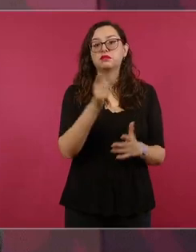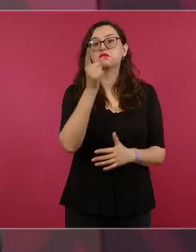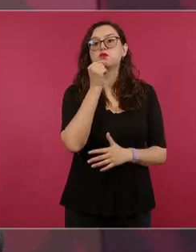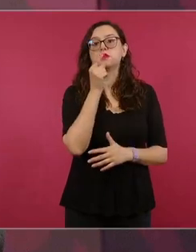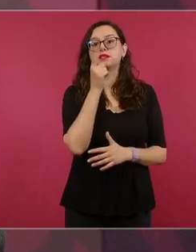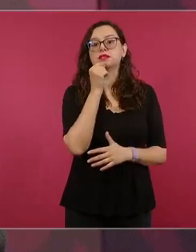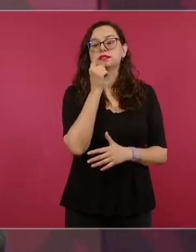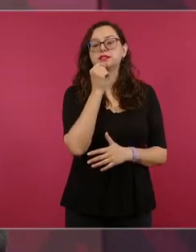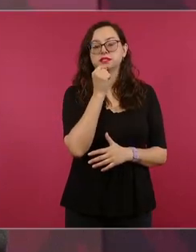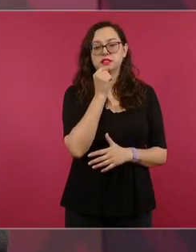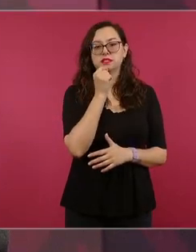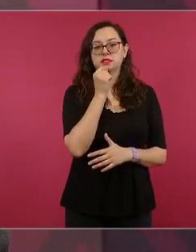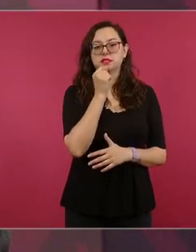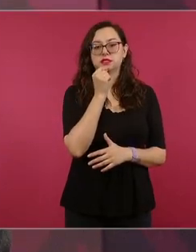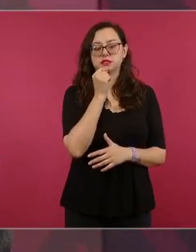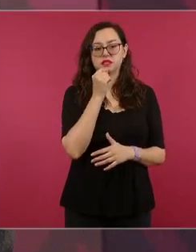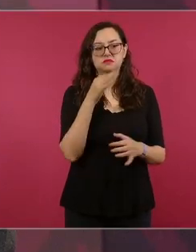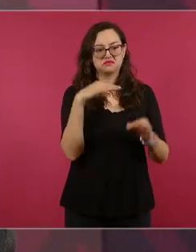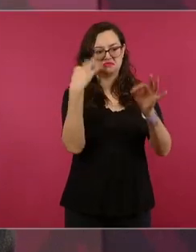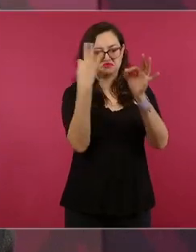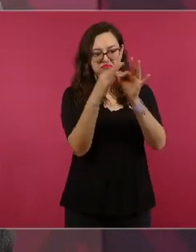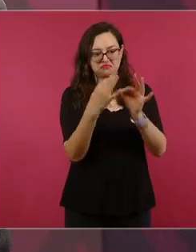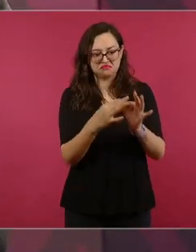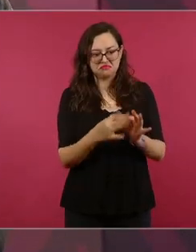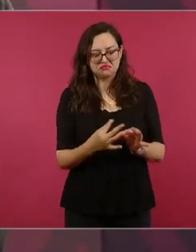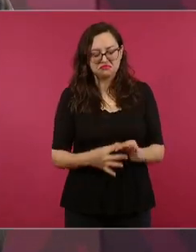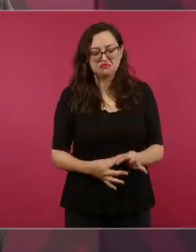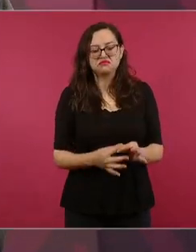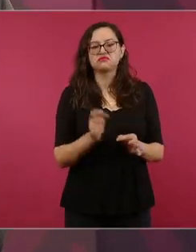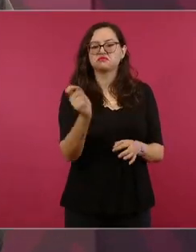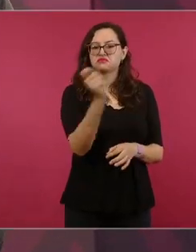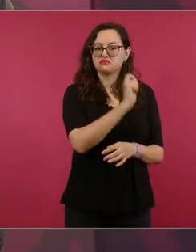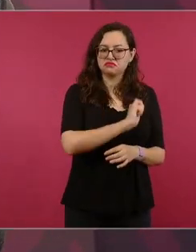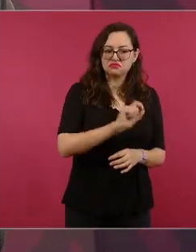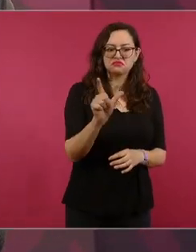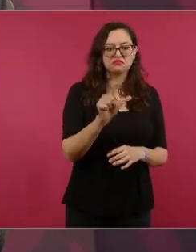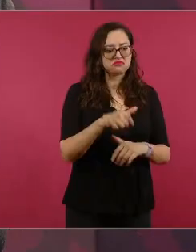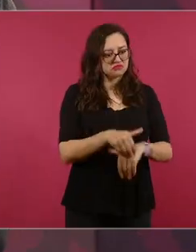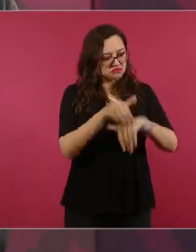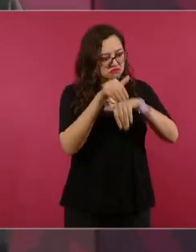elementos nuevos, disciplinados, profesionales.